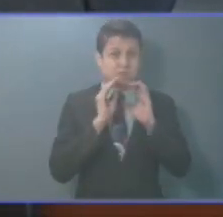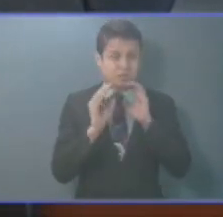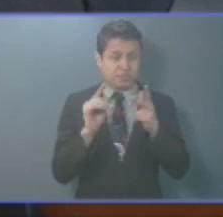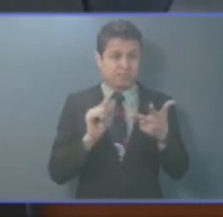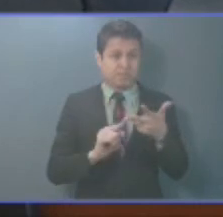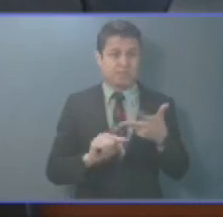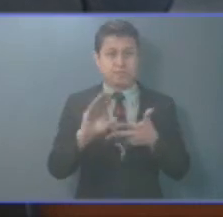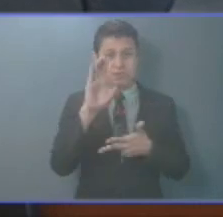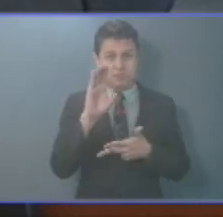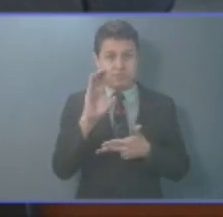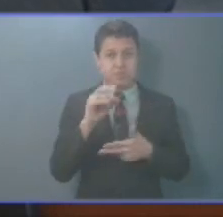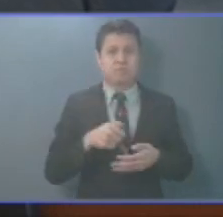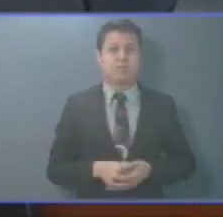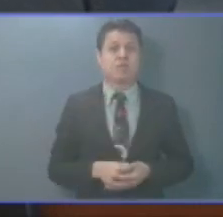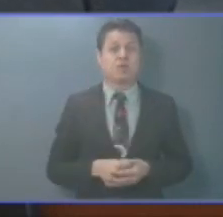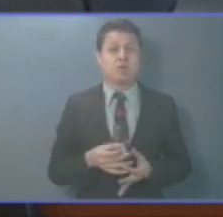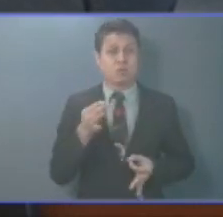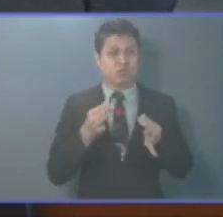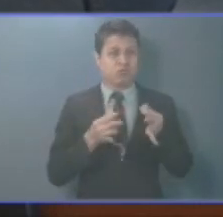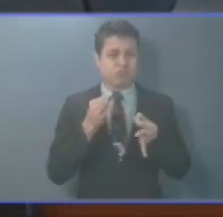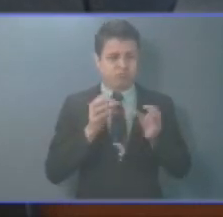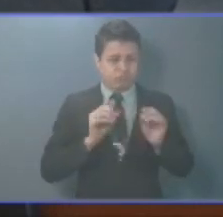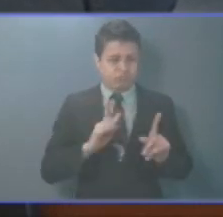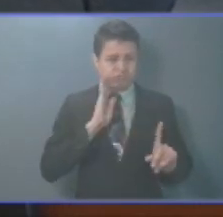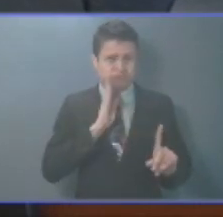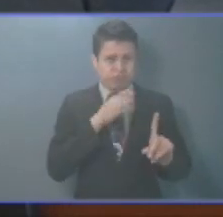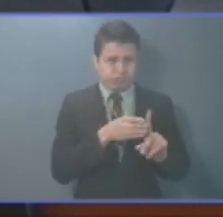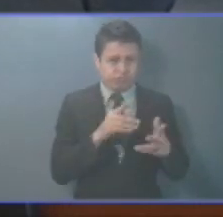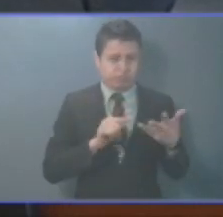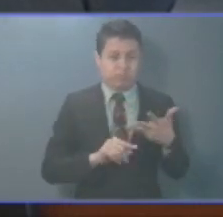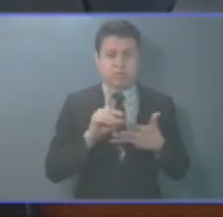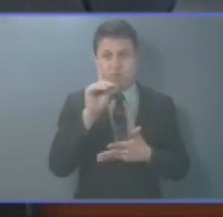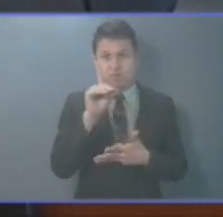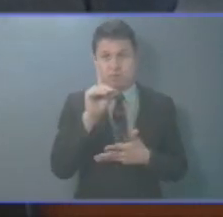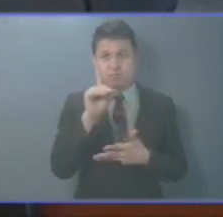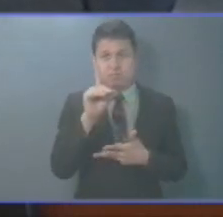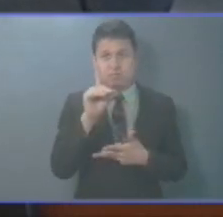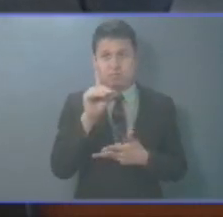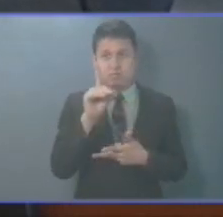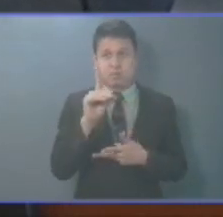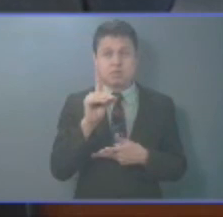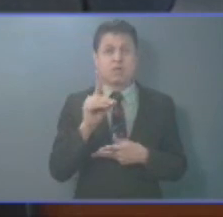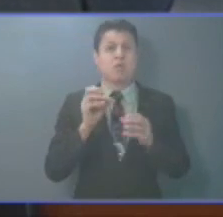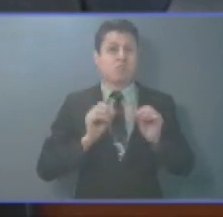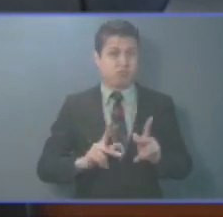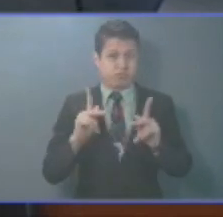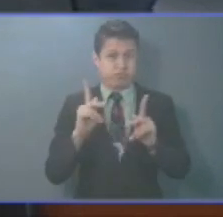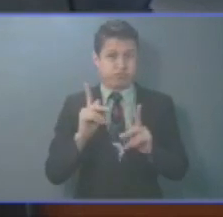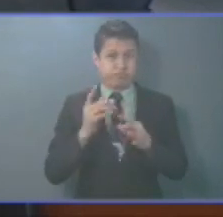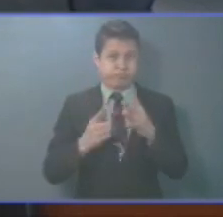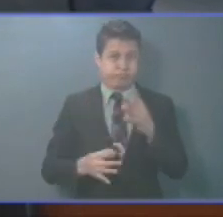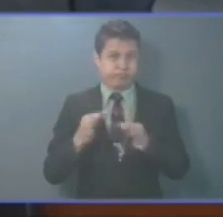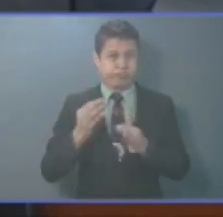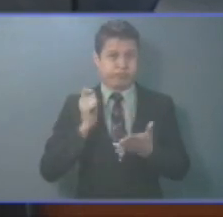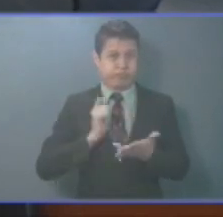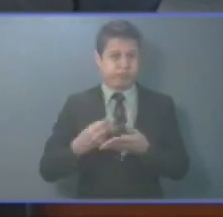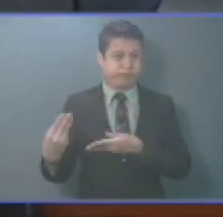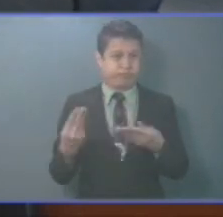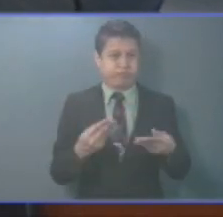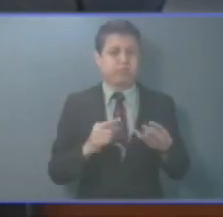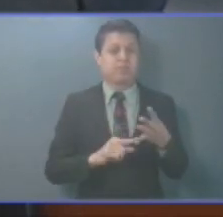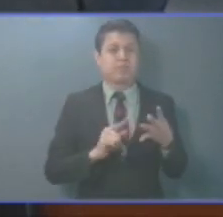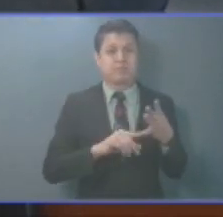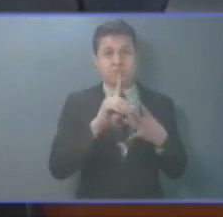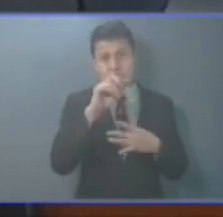C. Al acceso a la justicia. D. A la capacidad jurídica. E. Al trabajo y